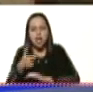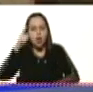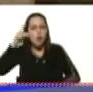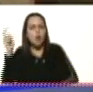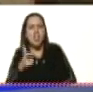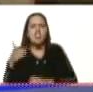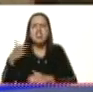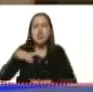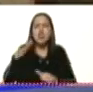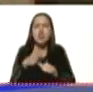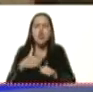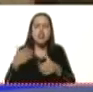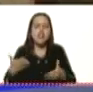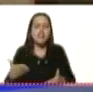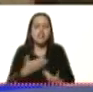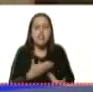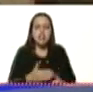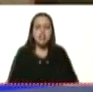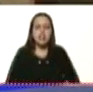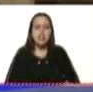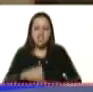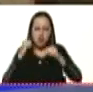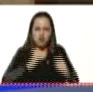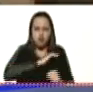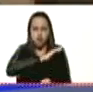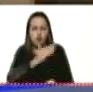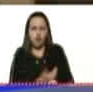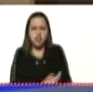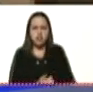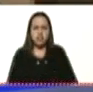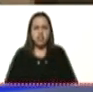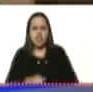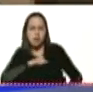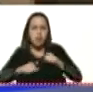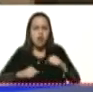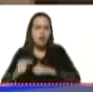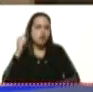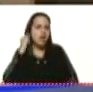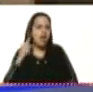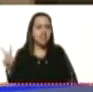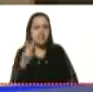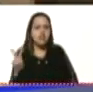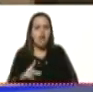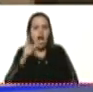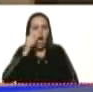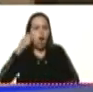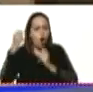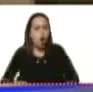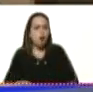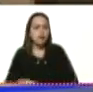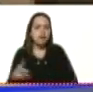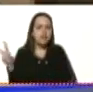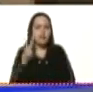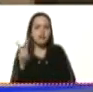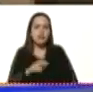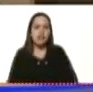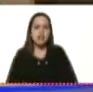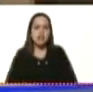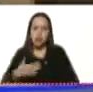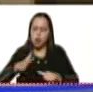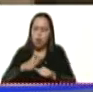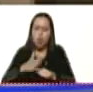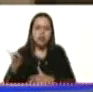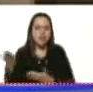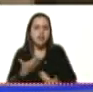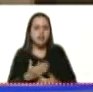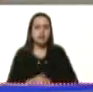dónde viene todo ese carácter corajudo que mueve a la mujer venezolana, que mueve al hombre venezolano, de dónde venimos.